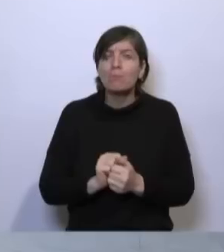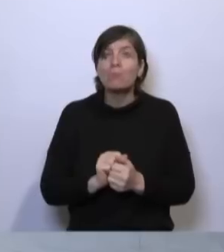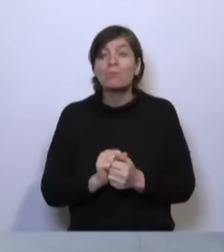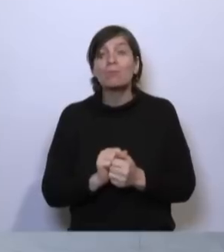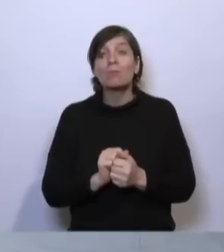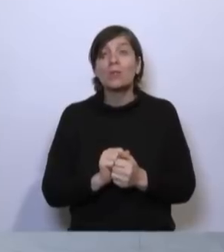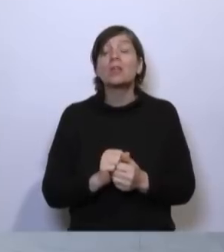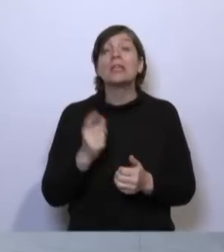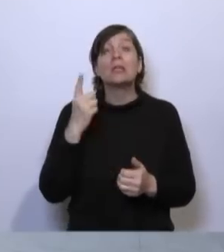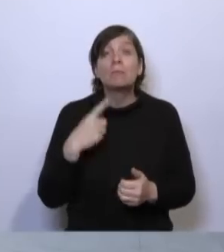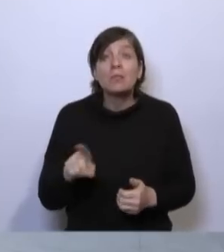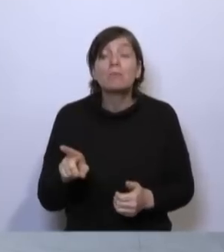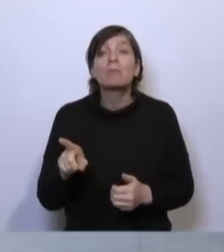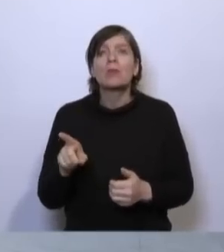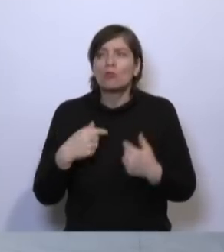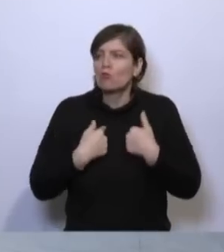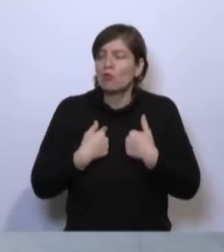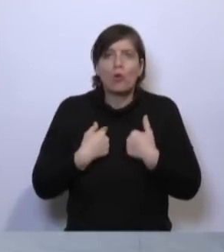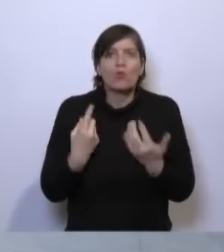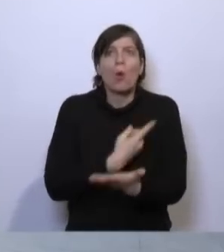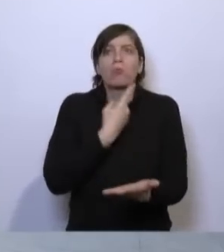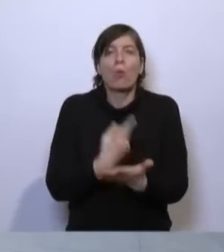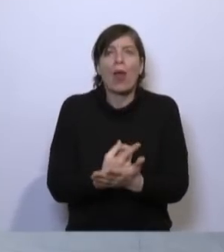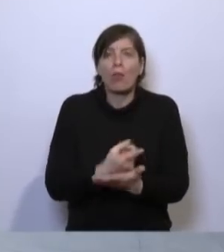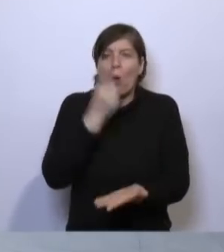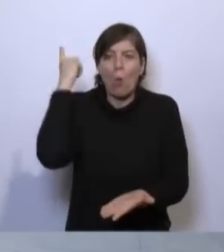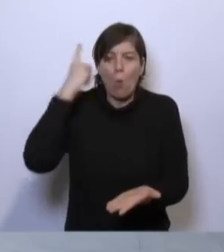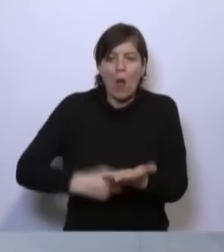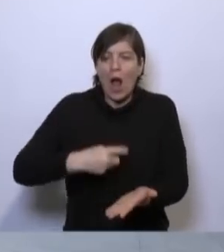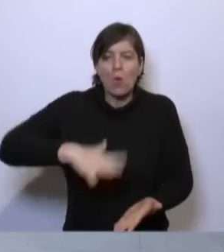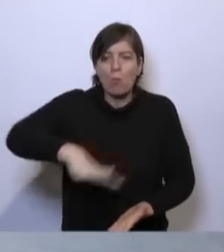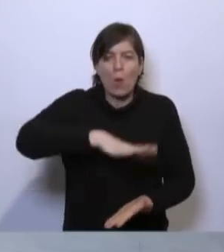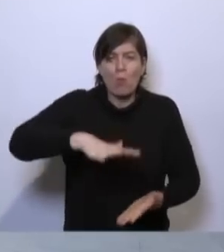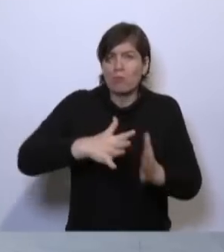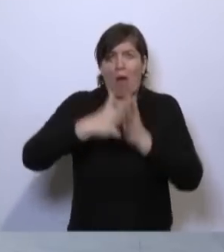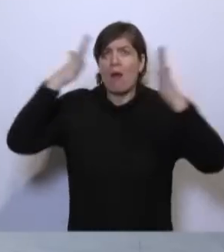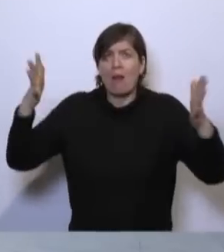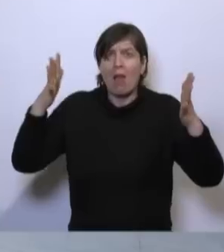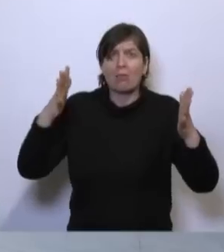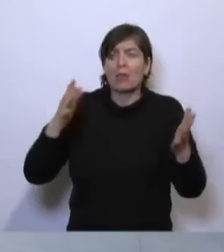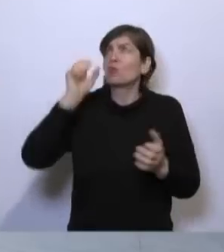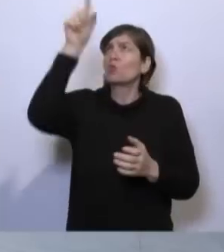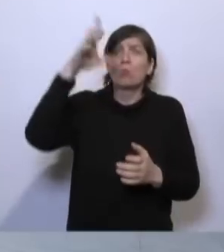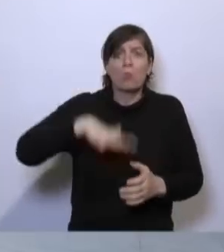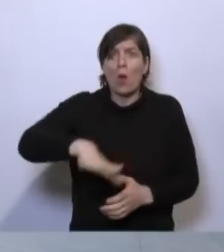lo contrario, ¿quién sería capaz de juzgar a un pueblo tan grande como el tuyo?